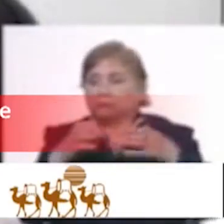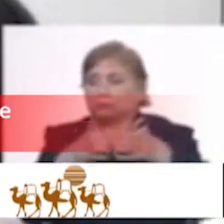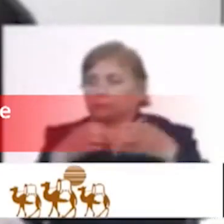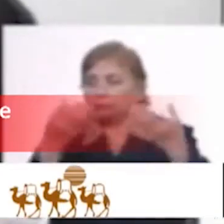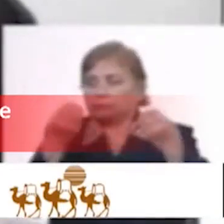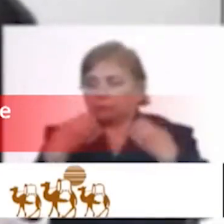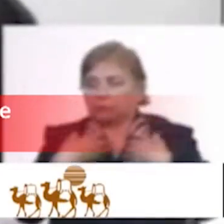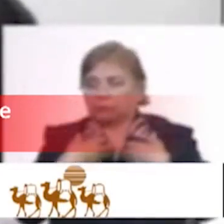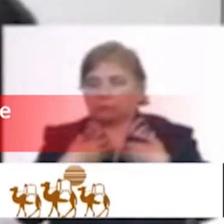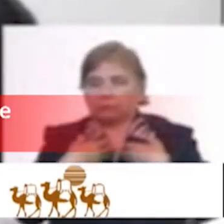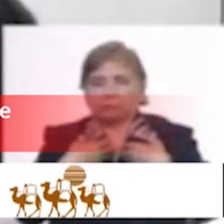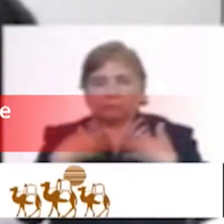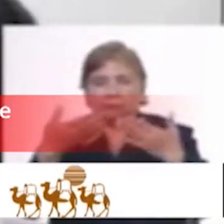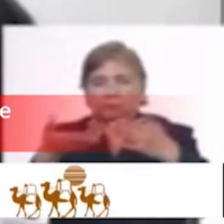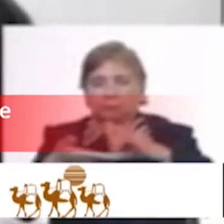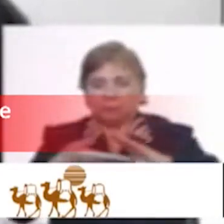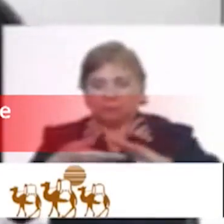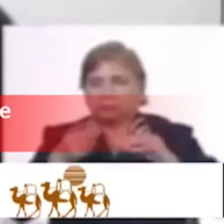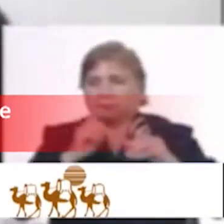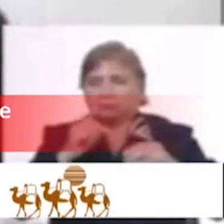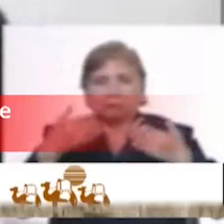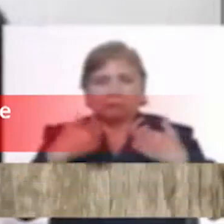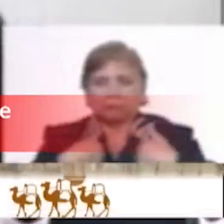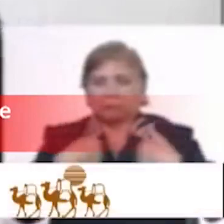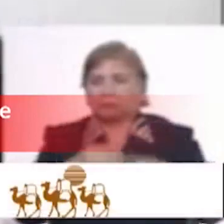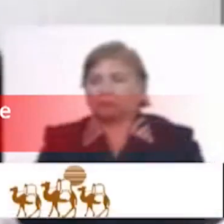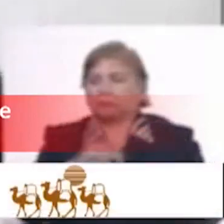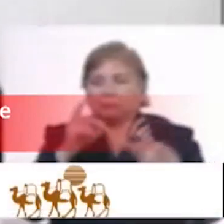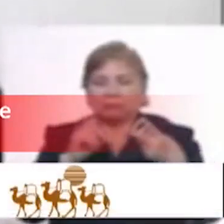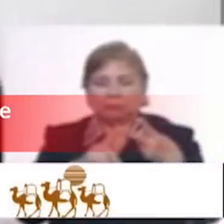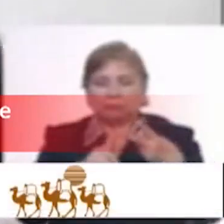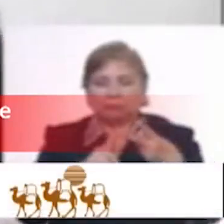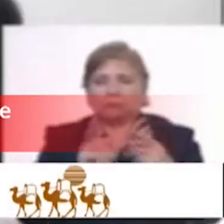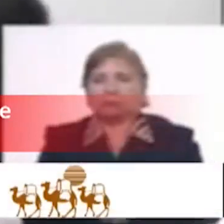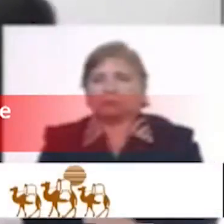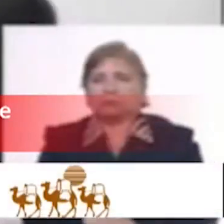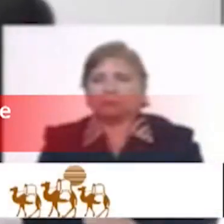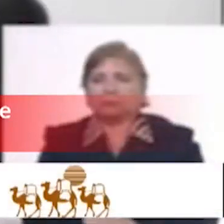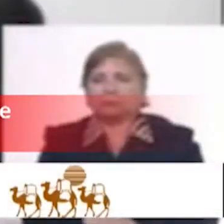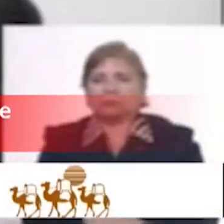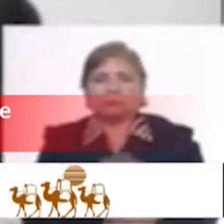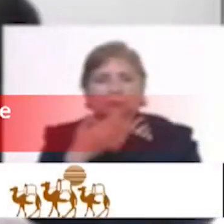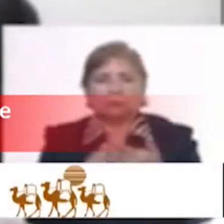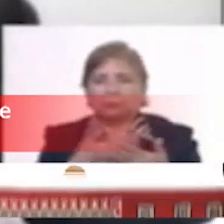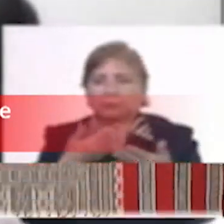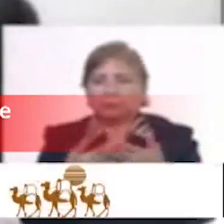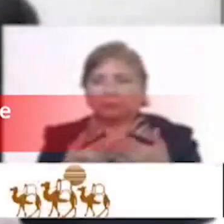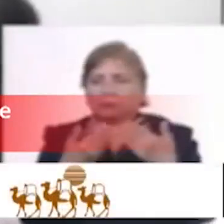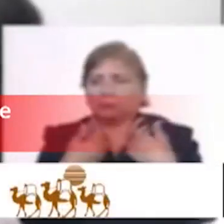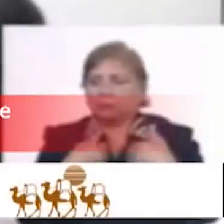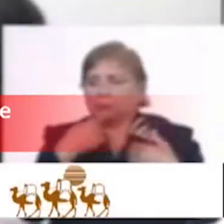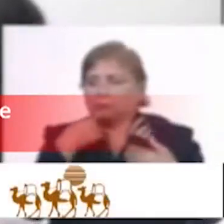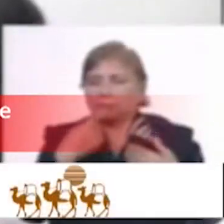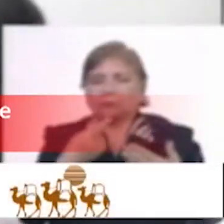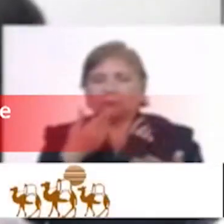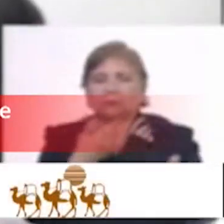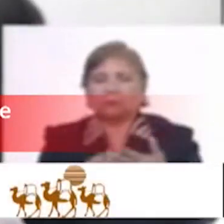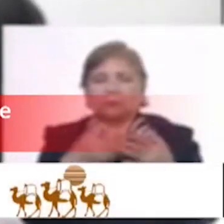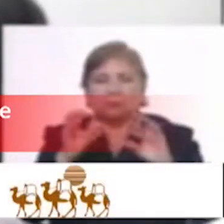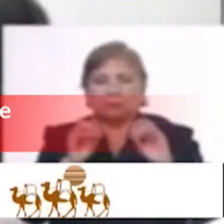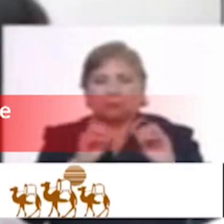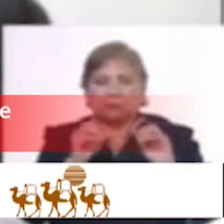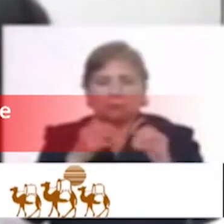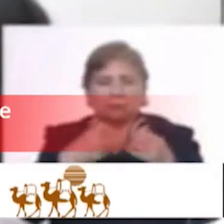las ha alcanzado y no las tenemos. Dos. Otro aspecto fundamental que quiero recalcar es